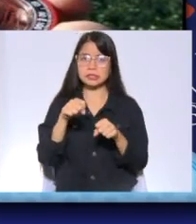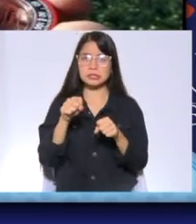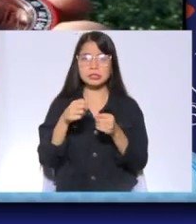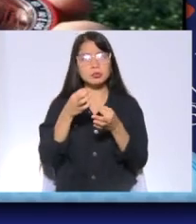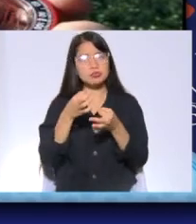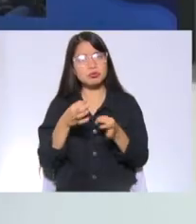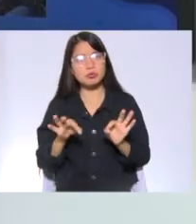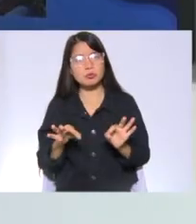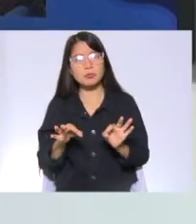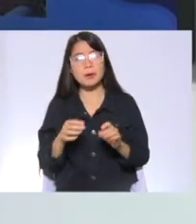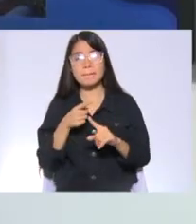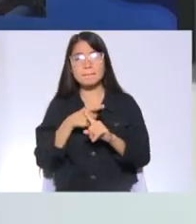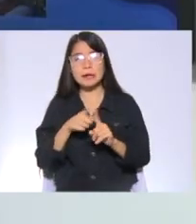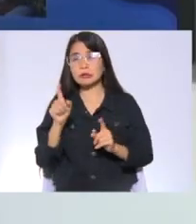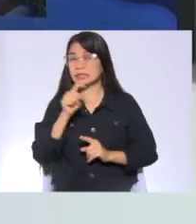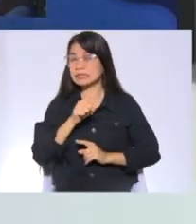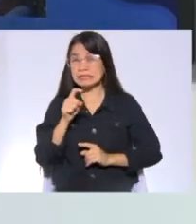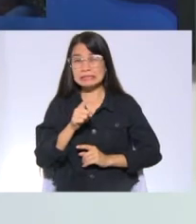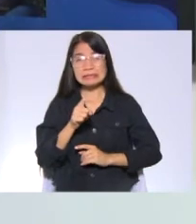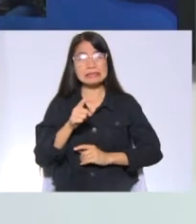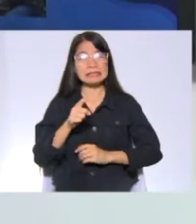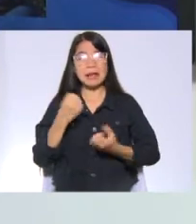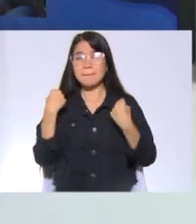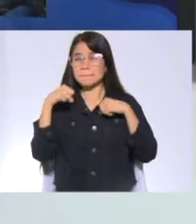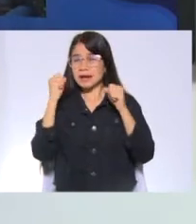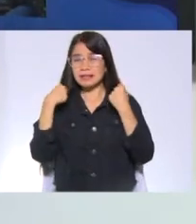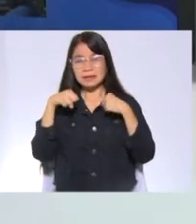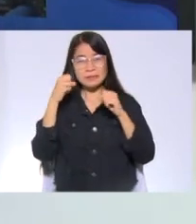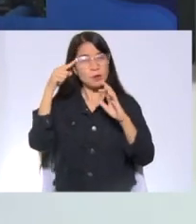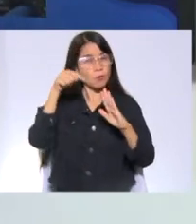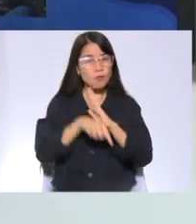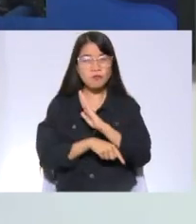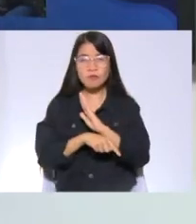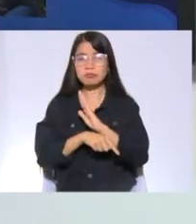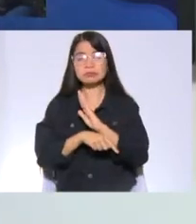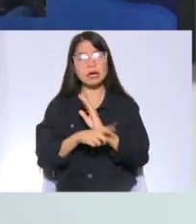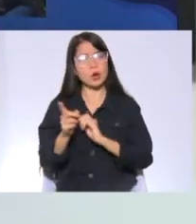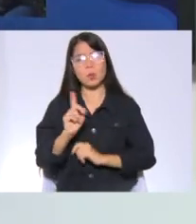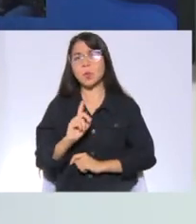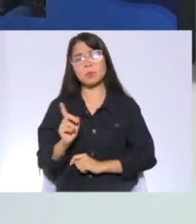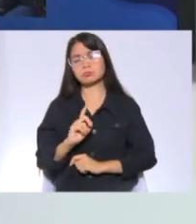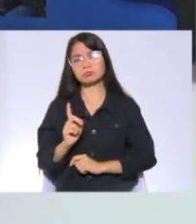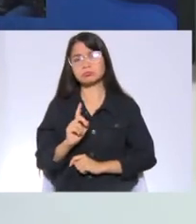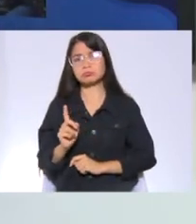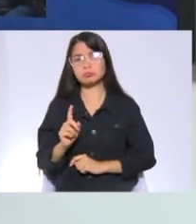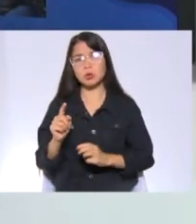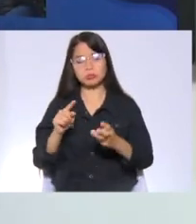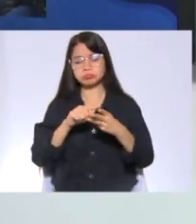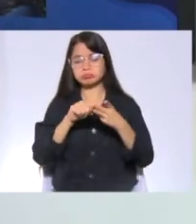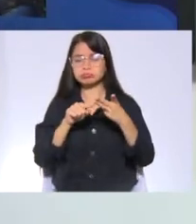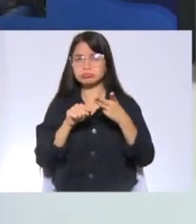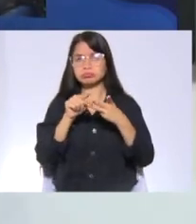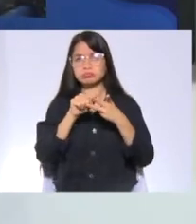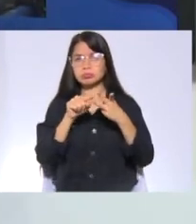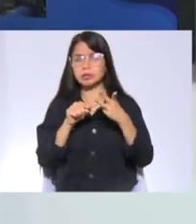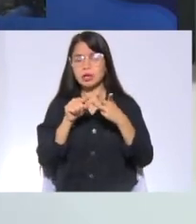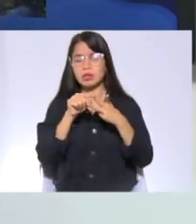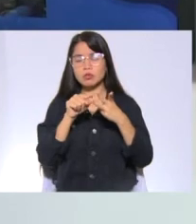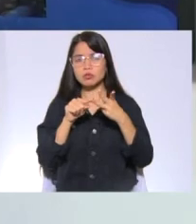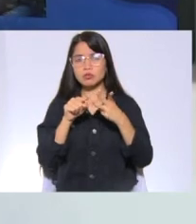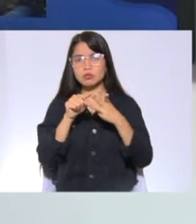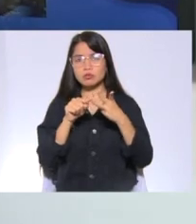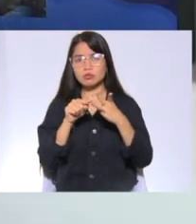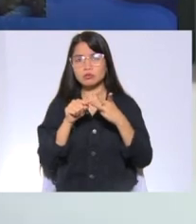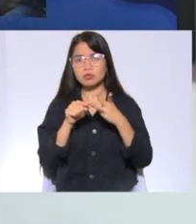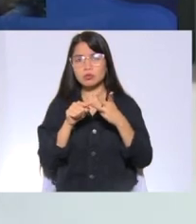Los deportes formales los pueden practicar en informales y en semiformales, pero la dedicación que tiene